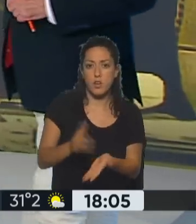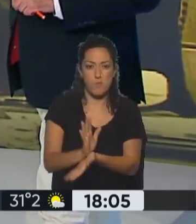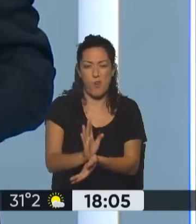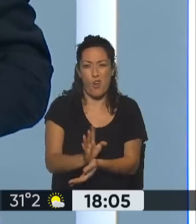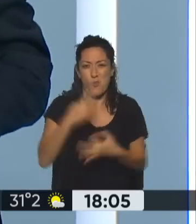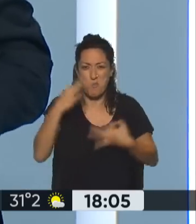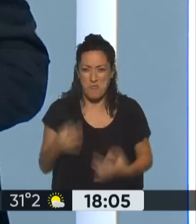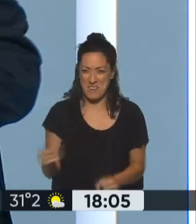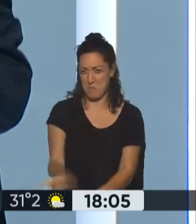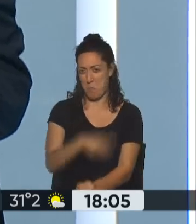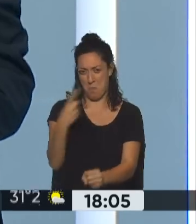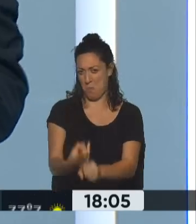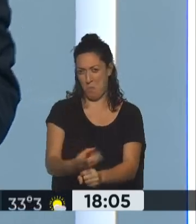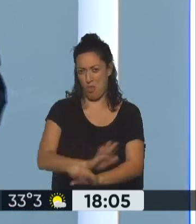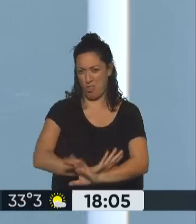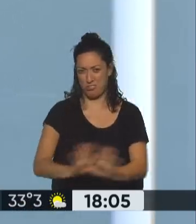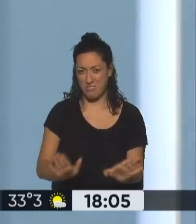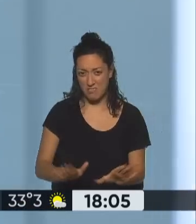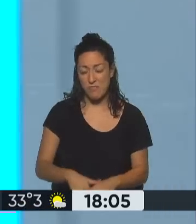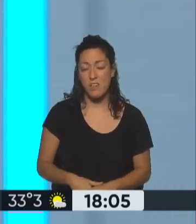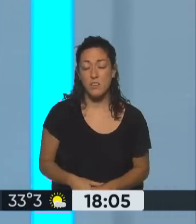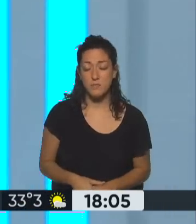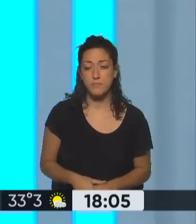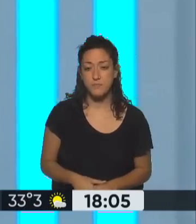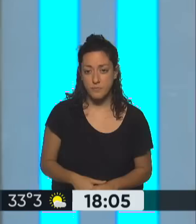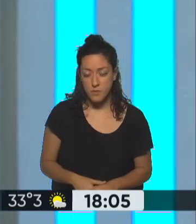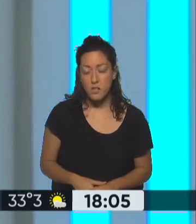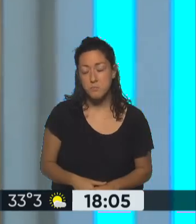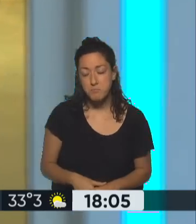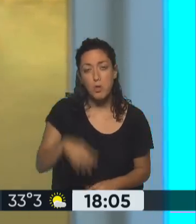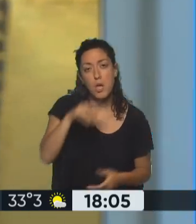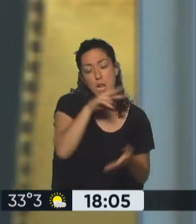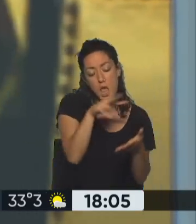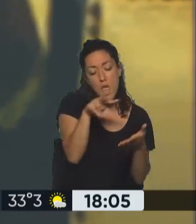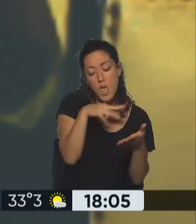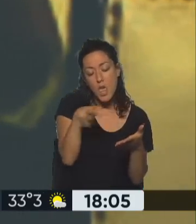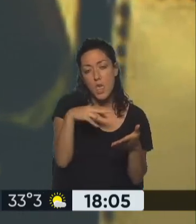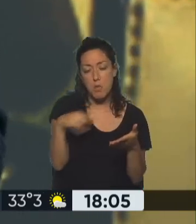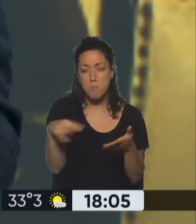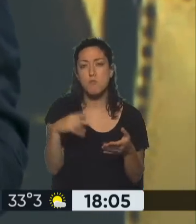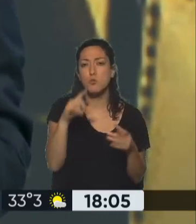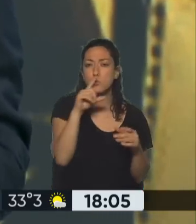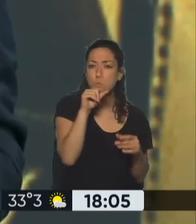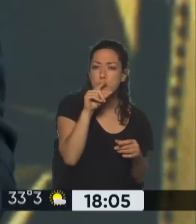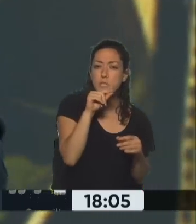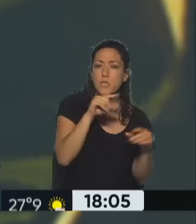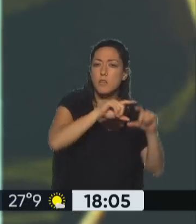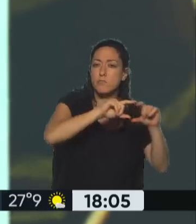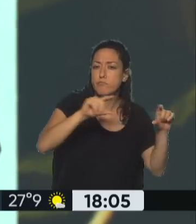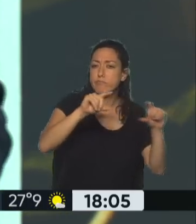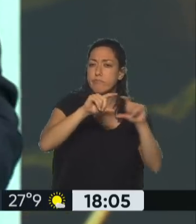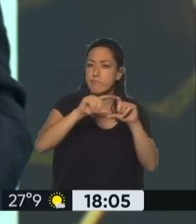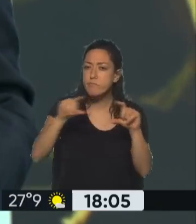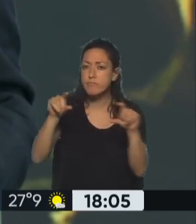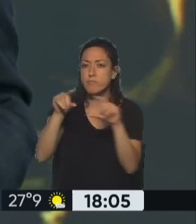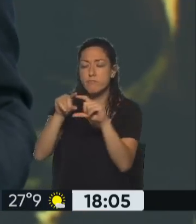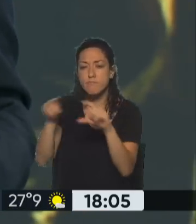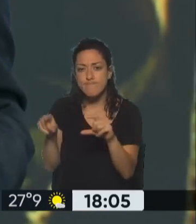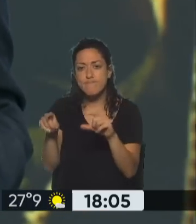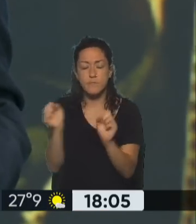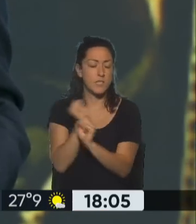imposible cumplimiento. Entonces, mientras leemos palabras y palabras, estábamos trabajando en plena redacción y de